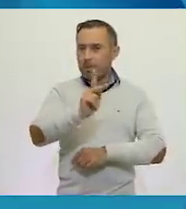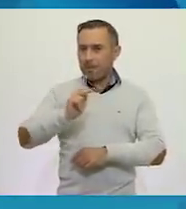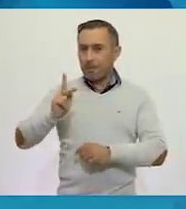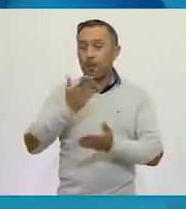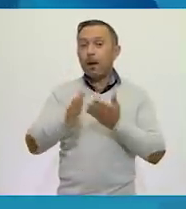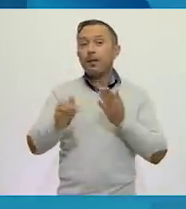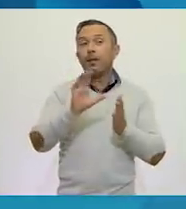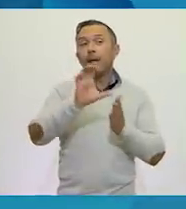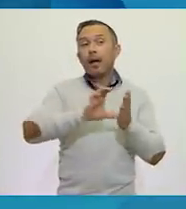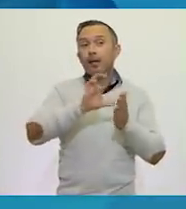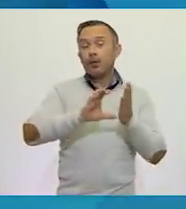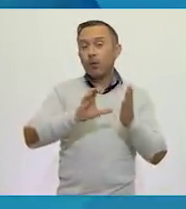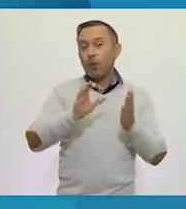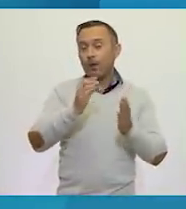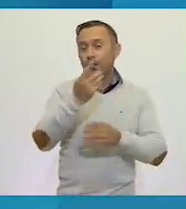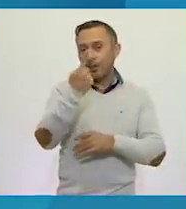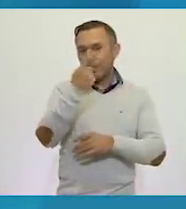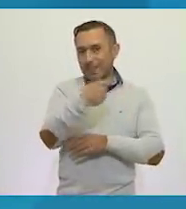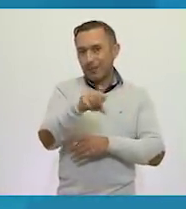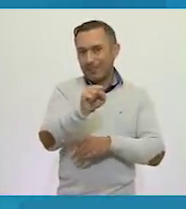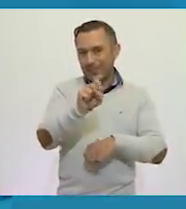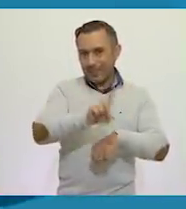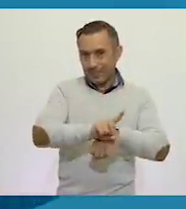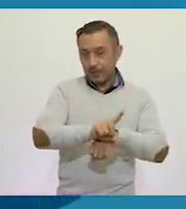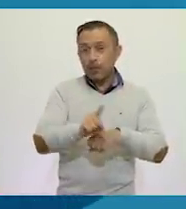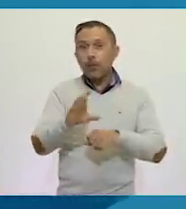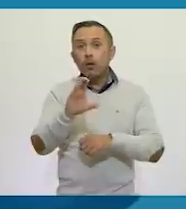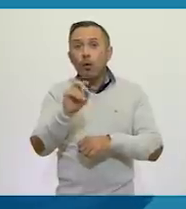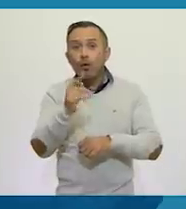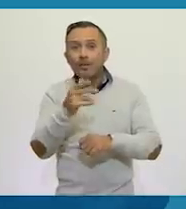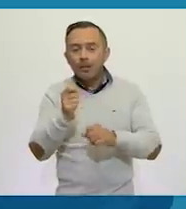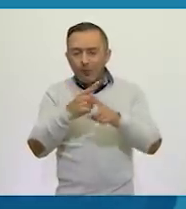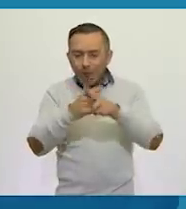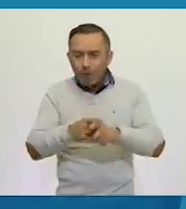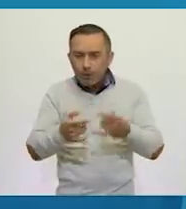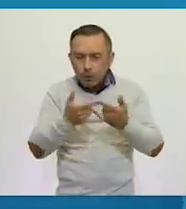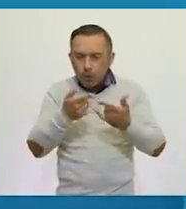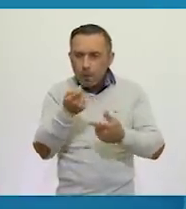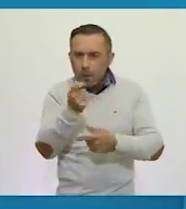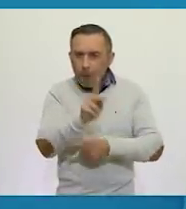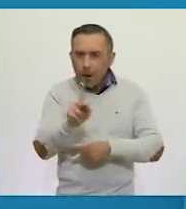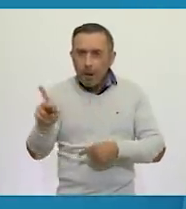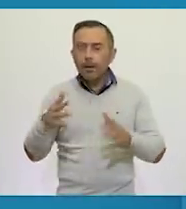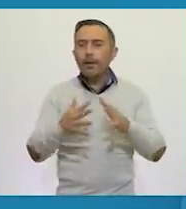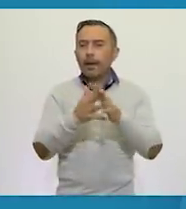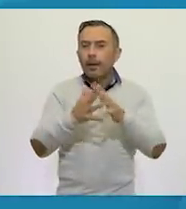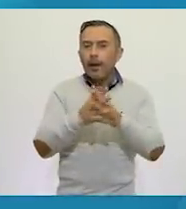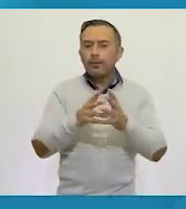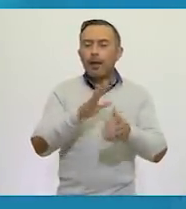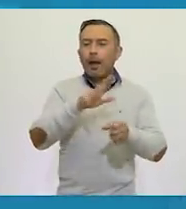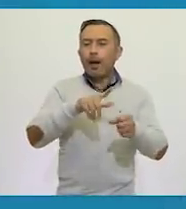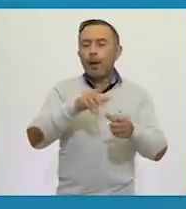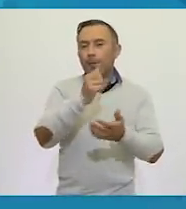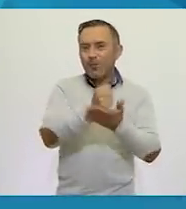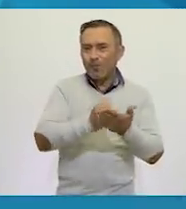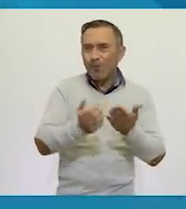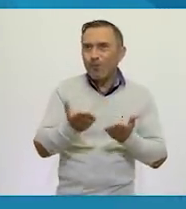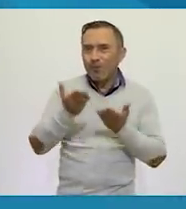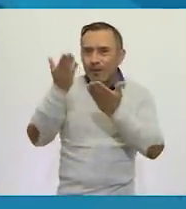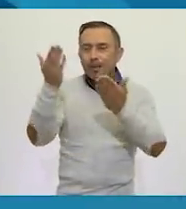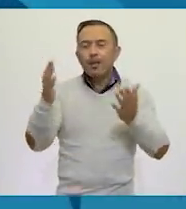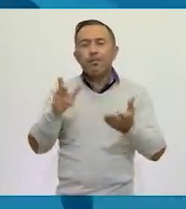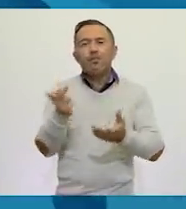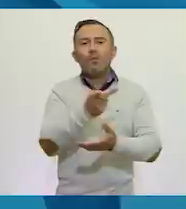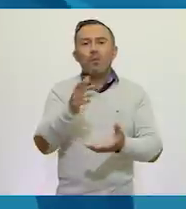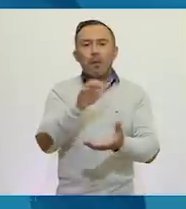260 días. Incluso sus códices narraban pasajes parecidos, como la guerra, sacrificios, alianzas, matrimonios, astros